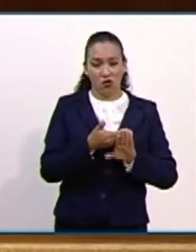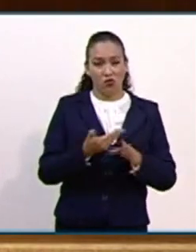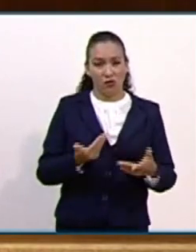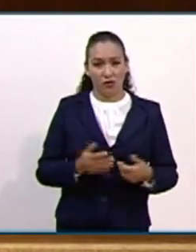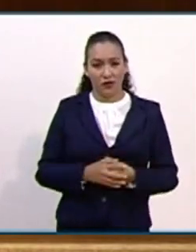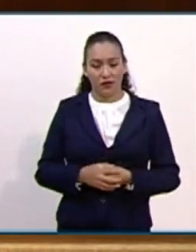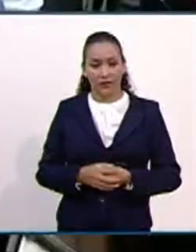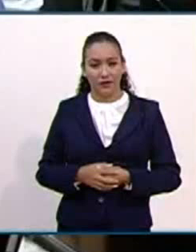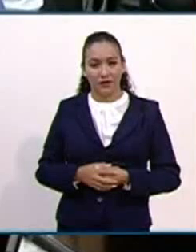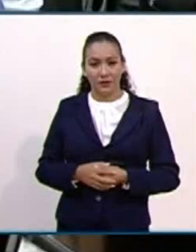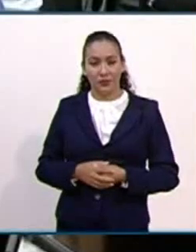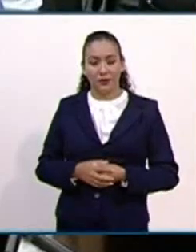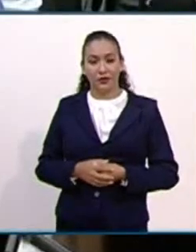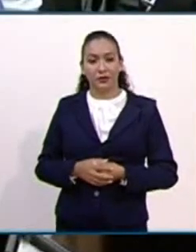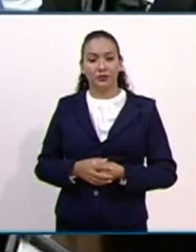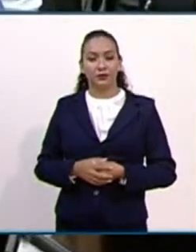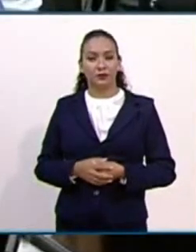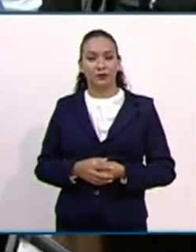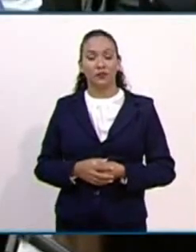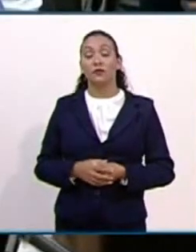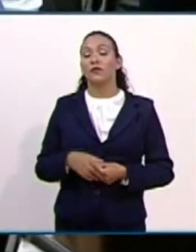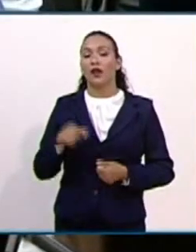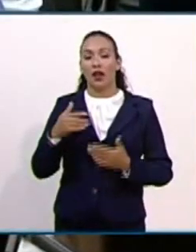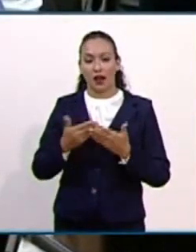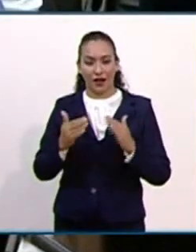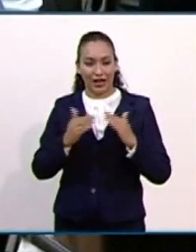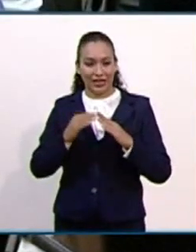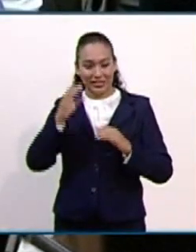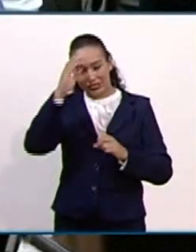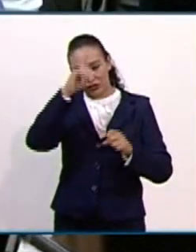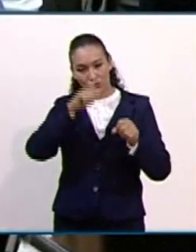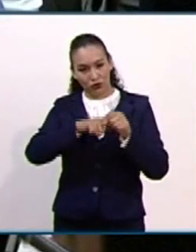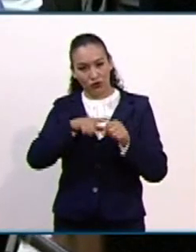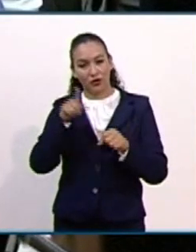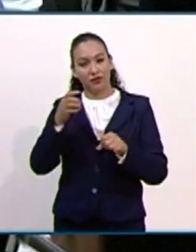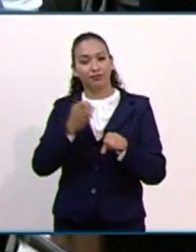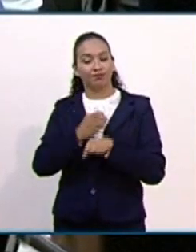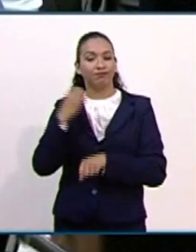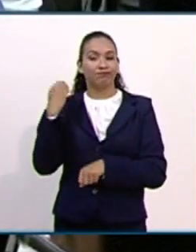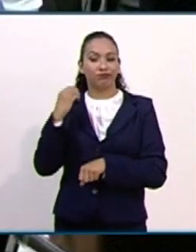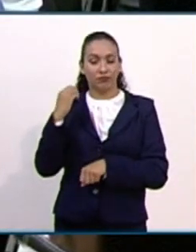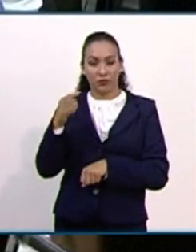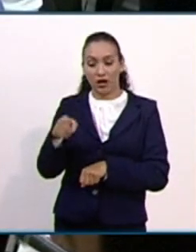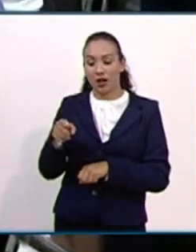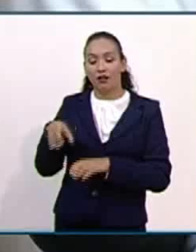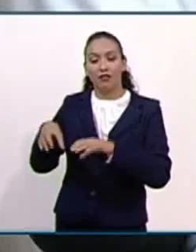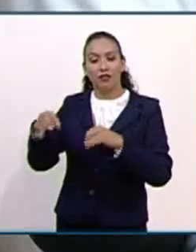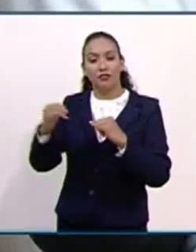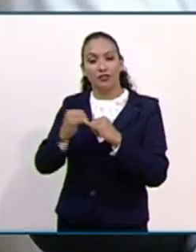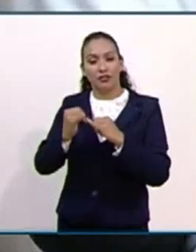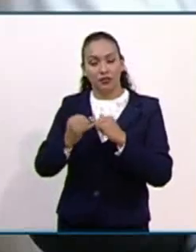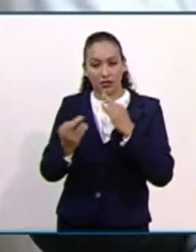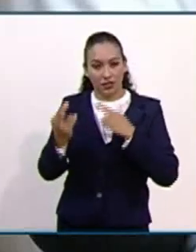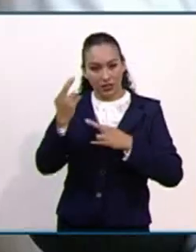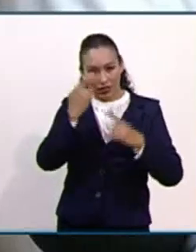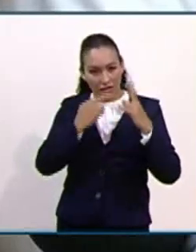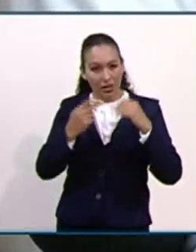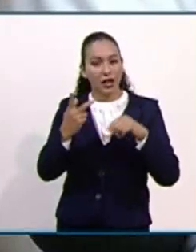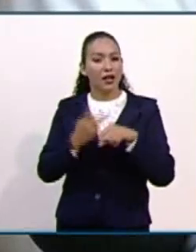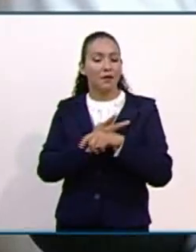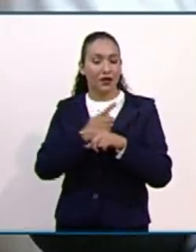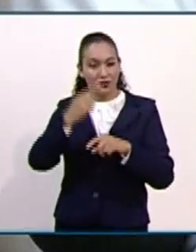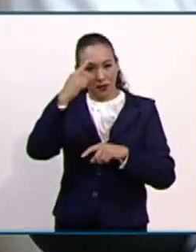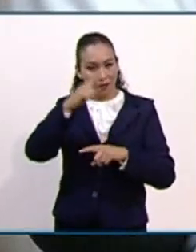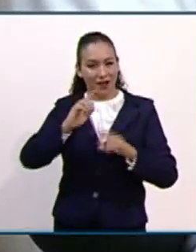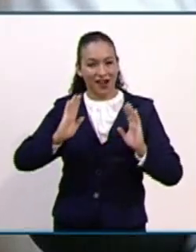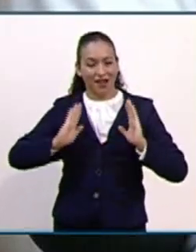otros poderes. En la Casa de la Cultura Jurídica de Oaxaca, los secretarios de Estudio y Cuenta que proyectaron el asunto de la Guardia Nacional